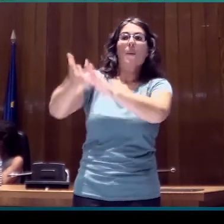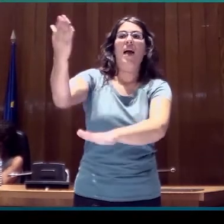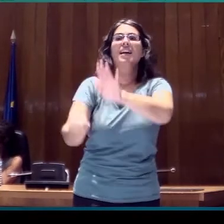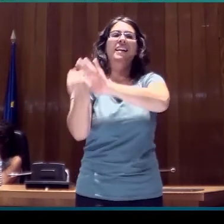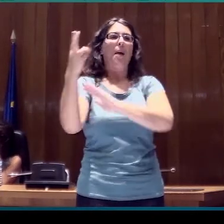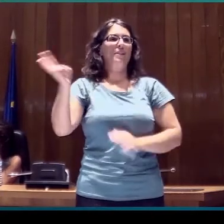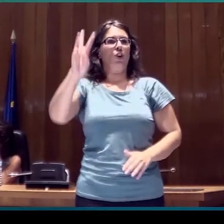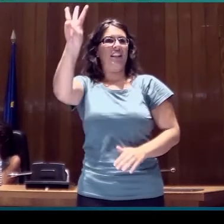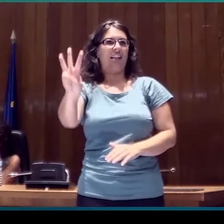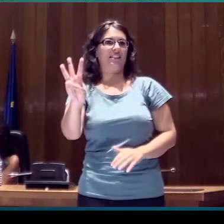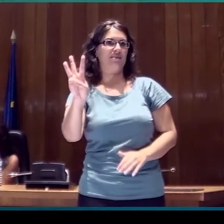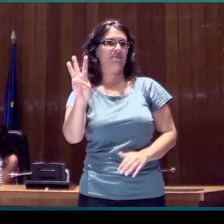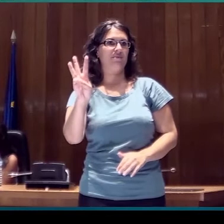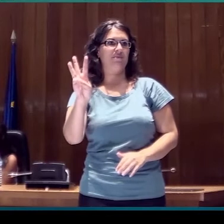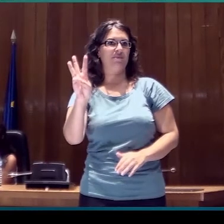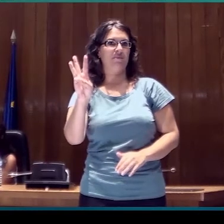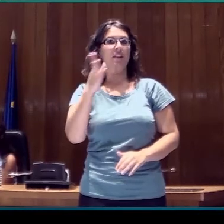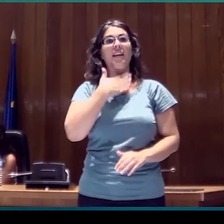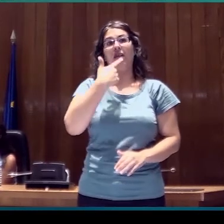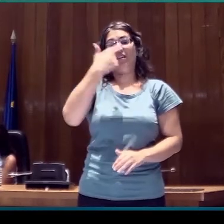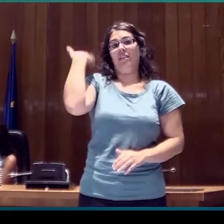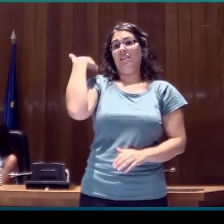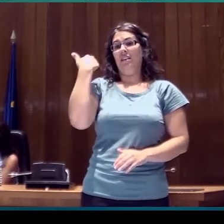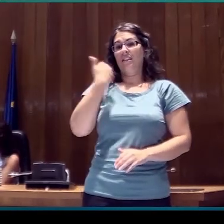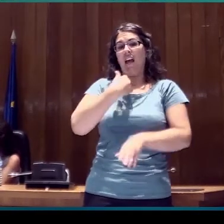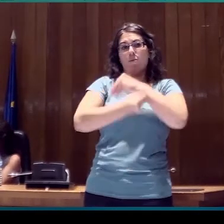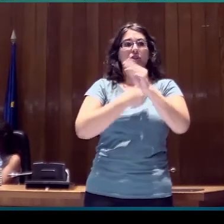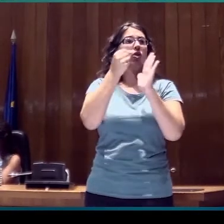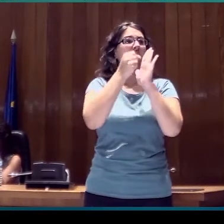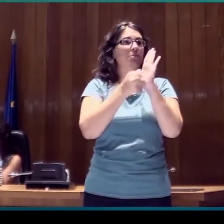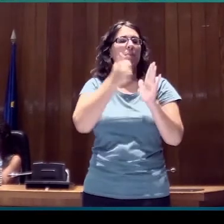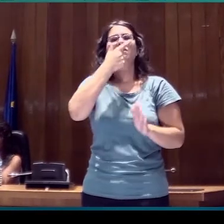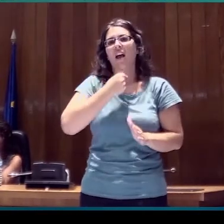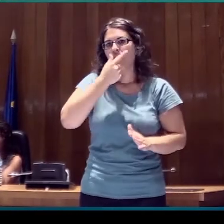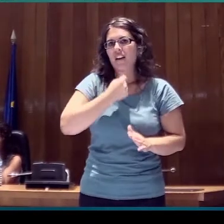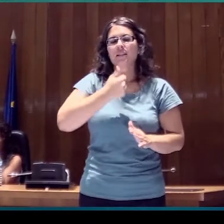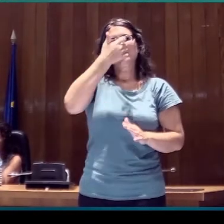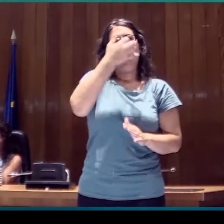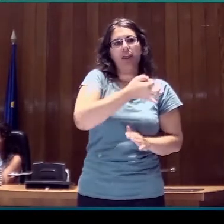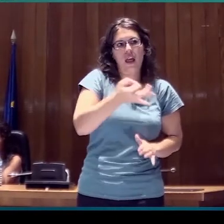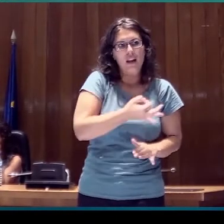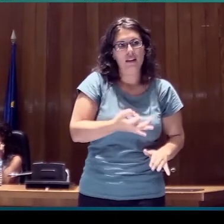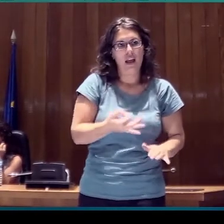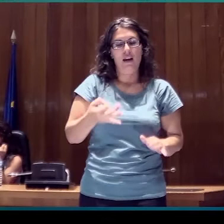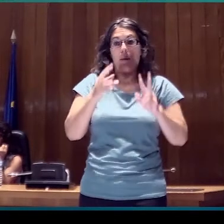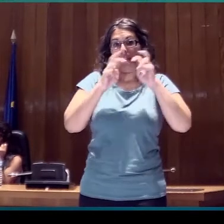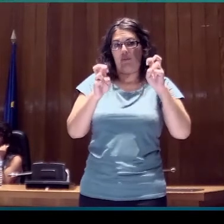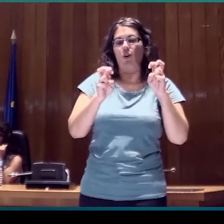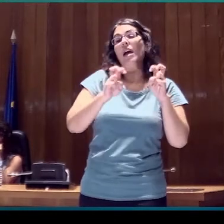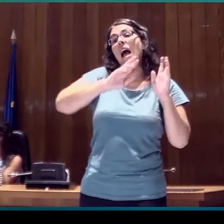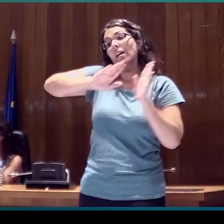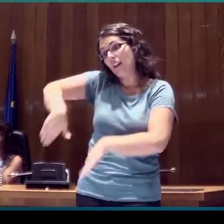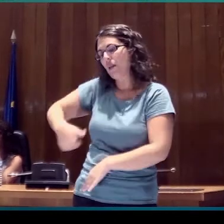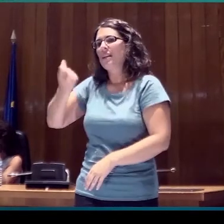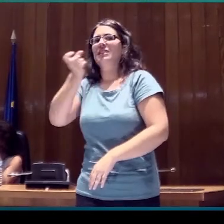inicialmente presentaremos los ítems que resultan ser más fáciles o que aciertan mayor número de sujetos, y al final de la prueba serán presentados los ítems